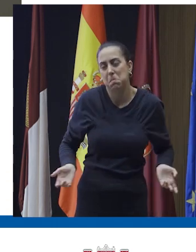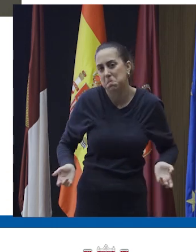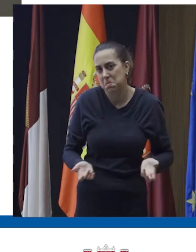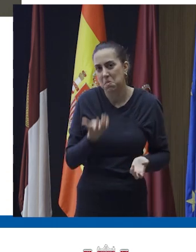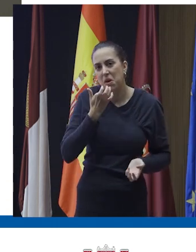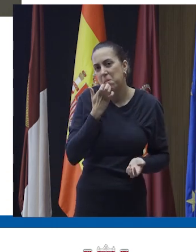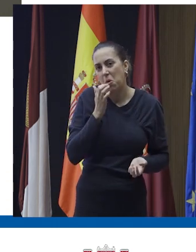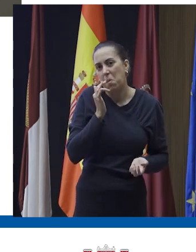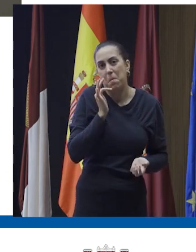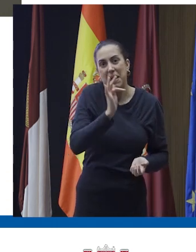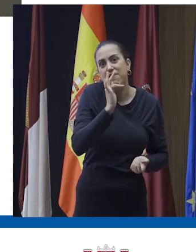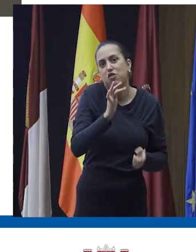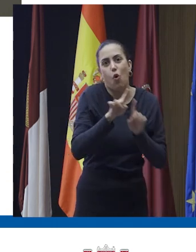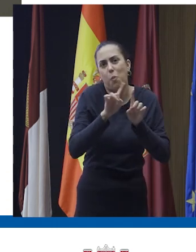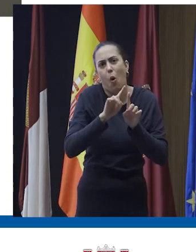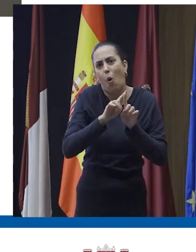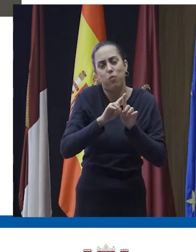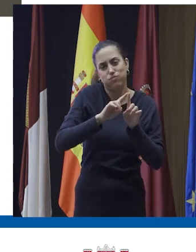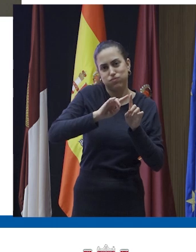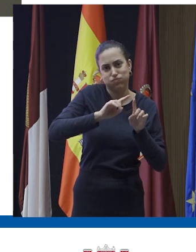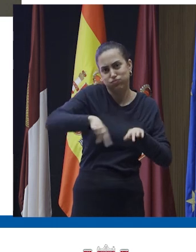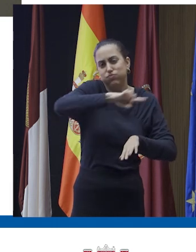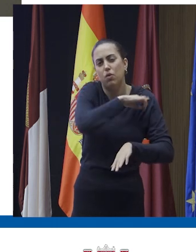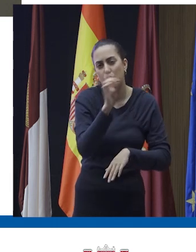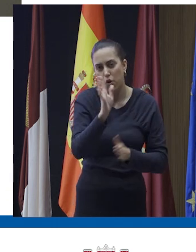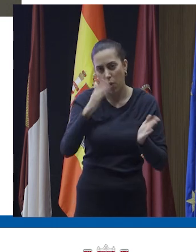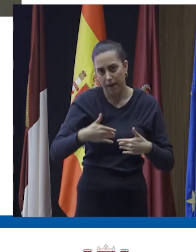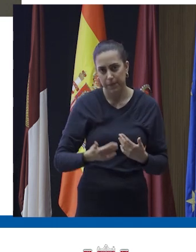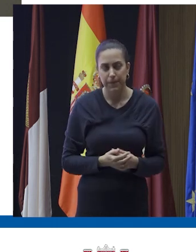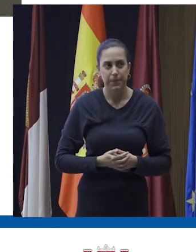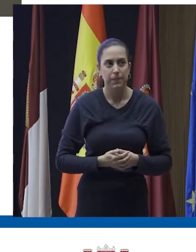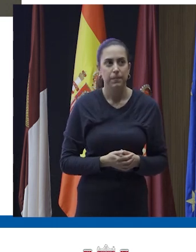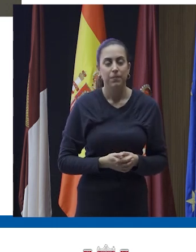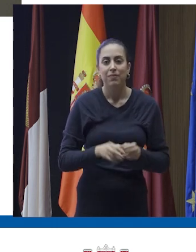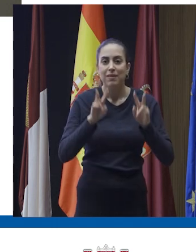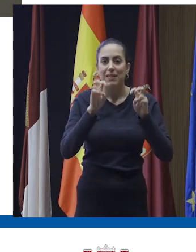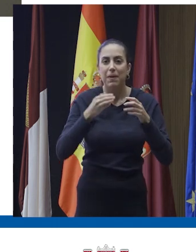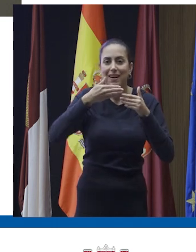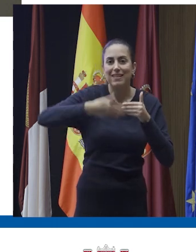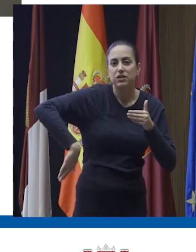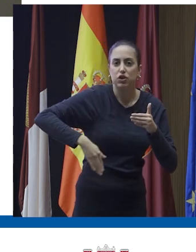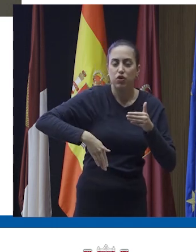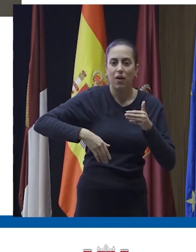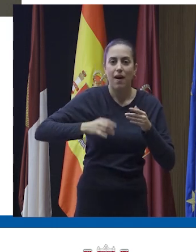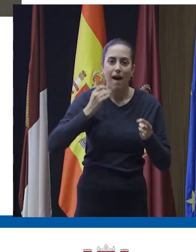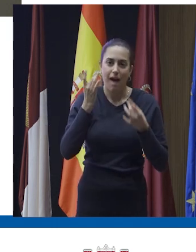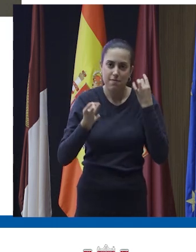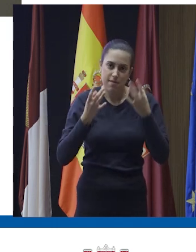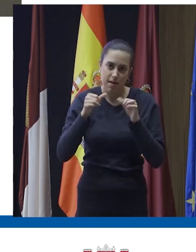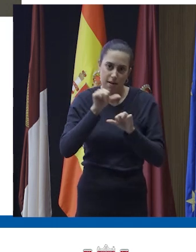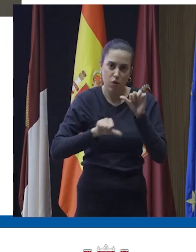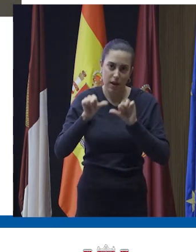ningún beneficio habitual, ningún beneficio extra. Entonces, respecto a las restricciones de la actividad quirúrgica, comentar